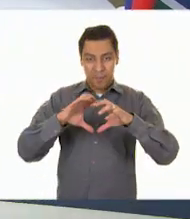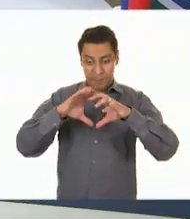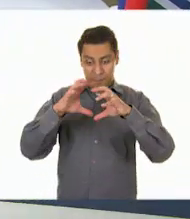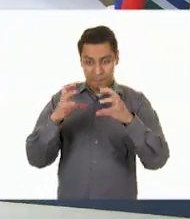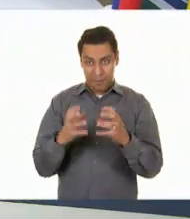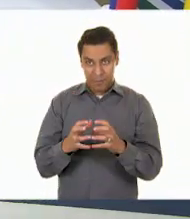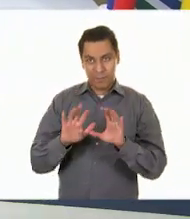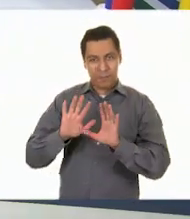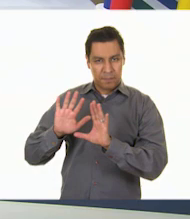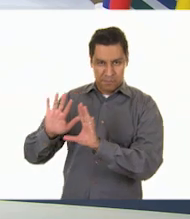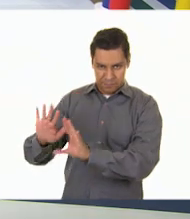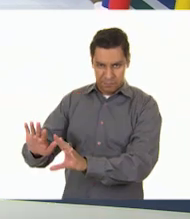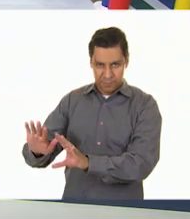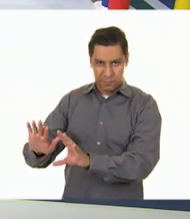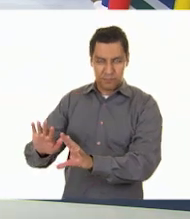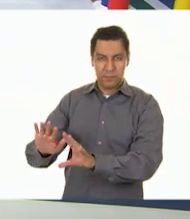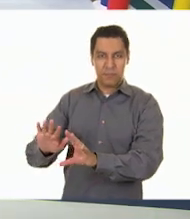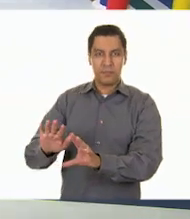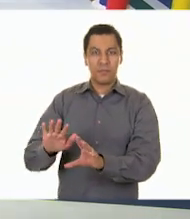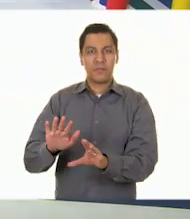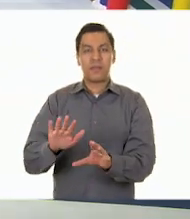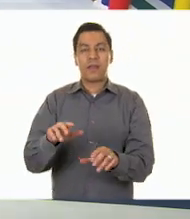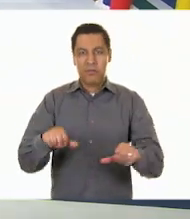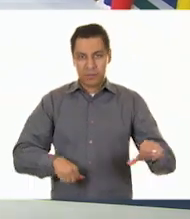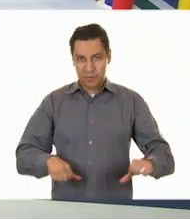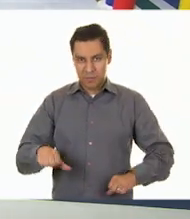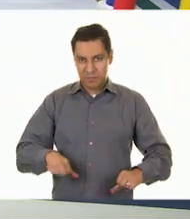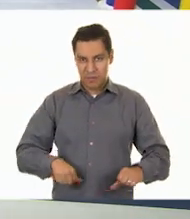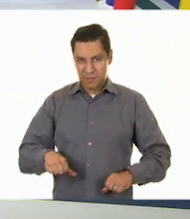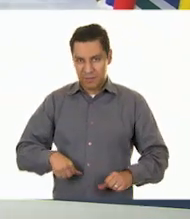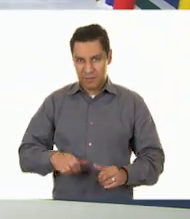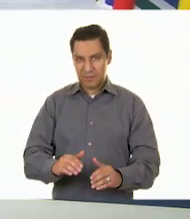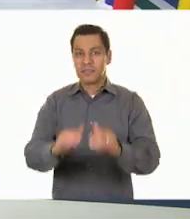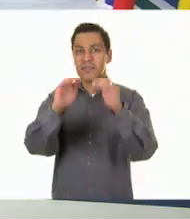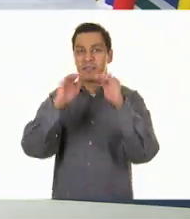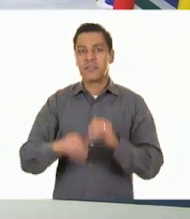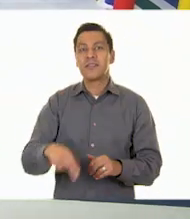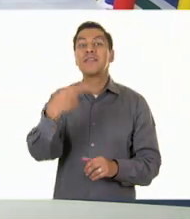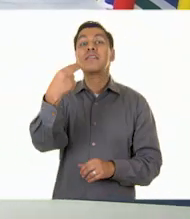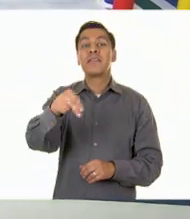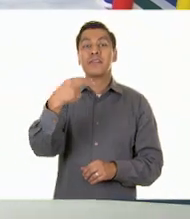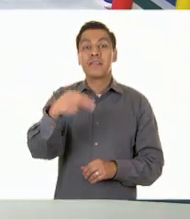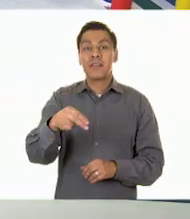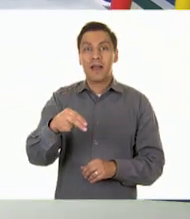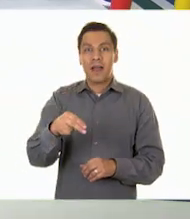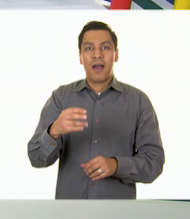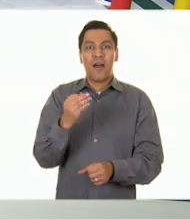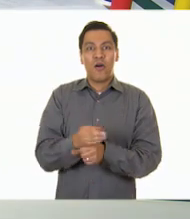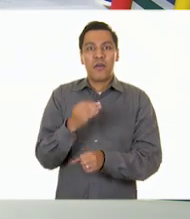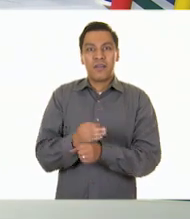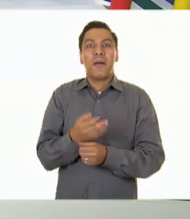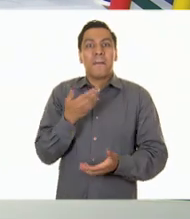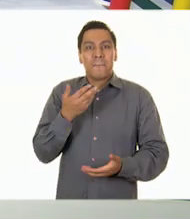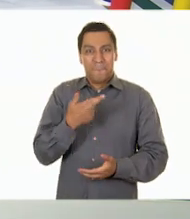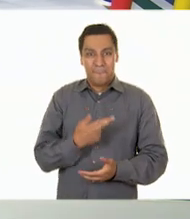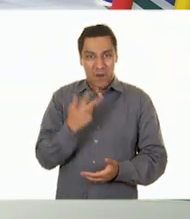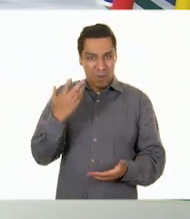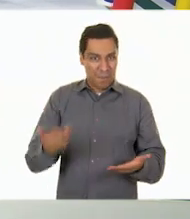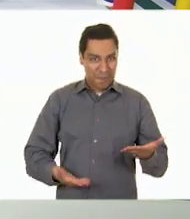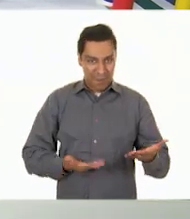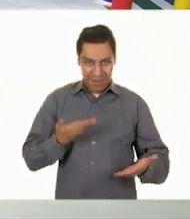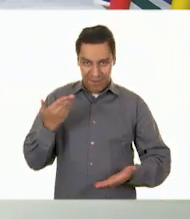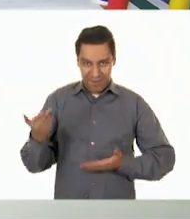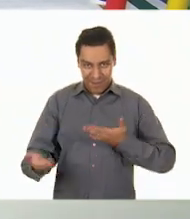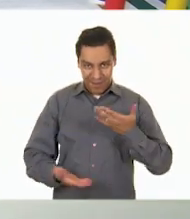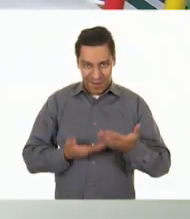y qué pasaría si hacemos la siguiente actividad que se llama twitter y bailarín tal vez tendría que